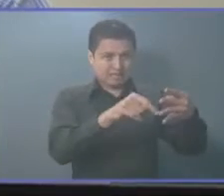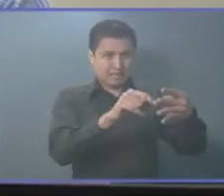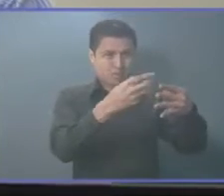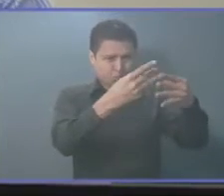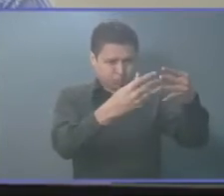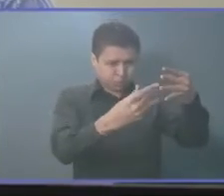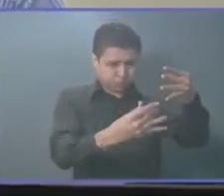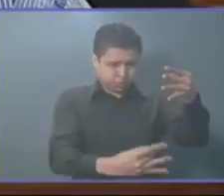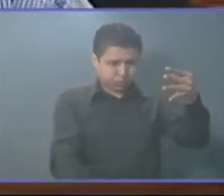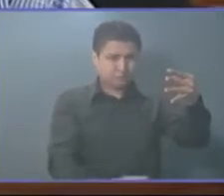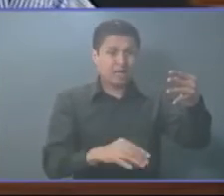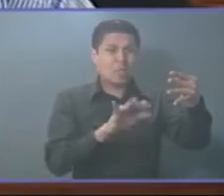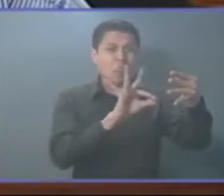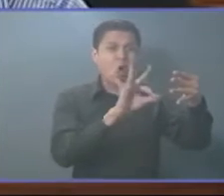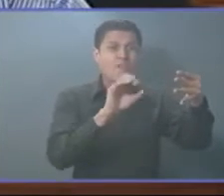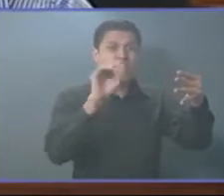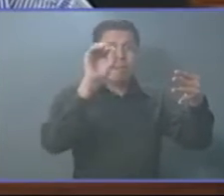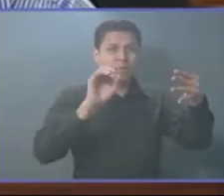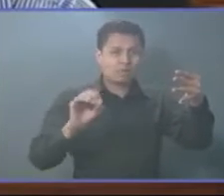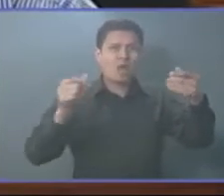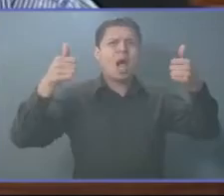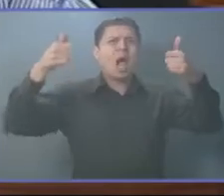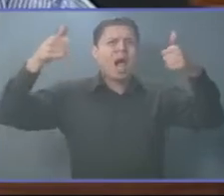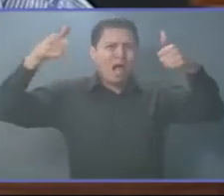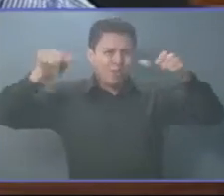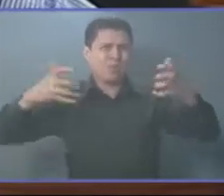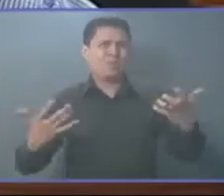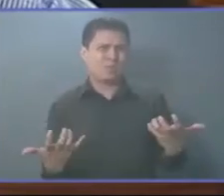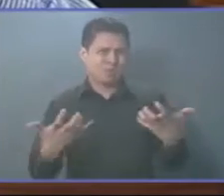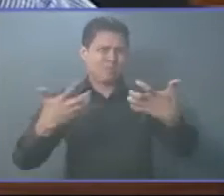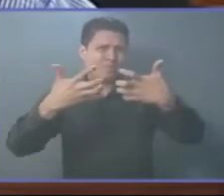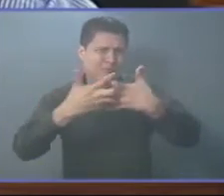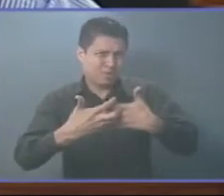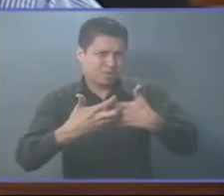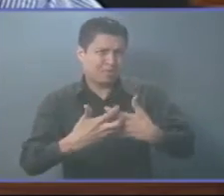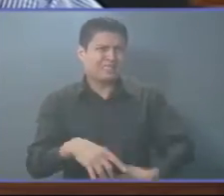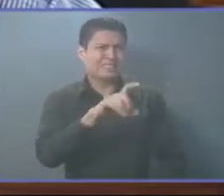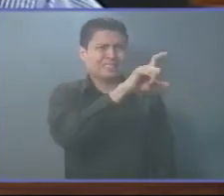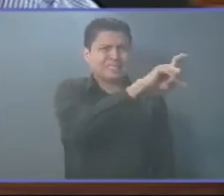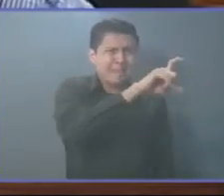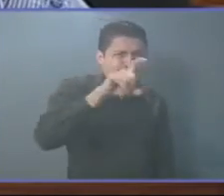consensuada durante esos días arduos de trabajo.